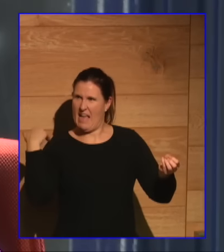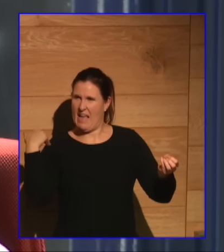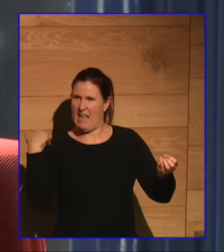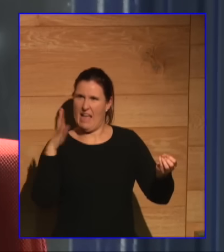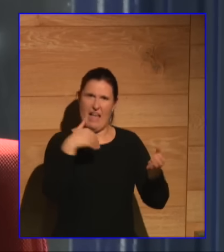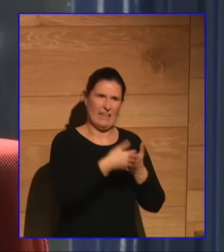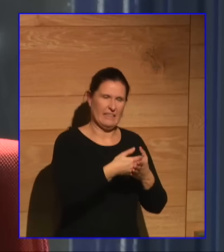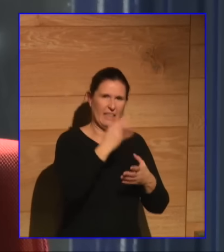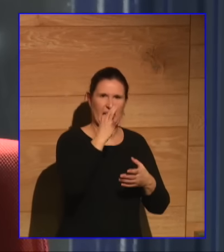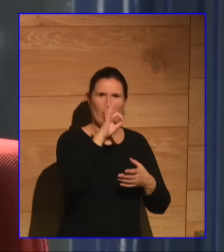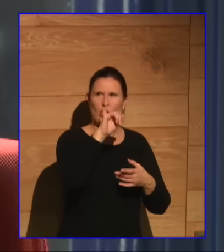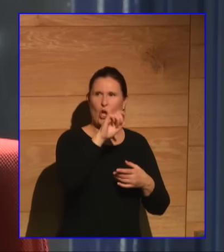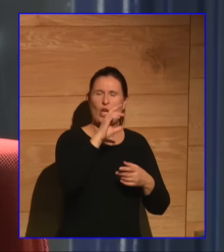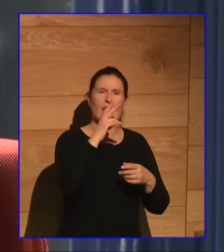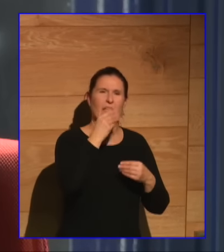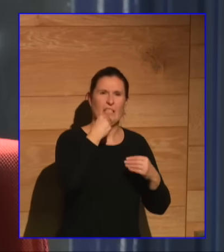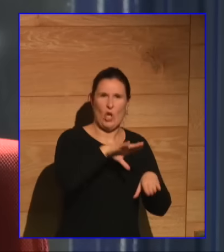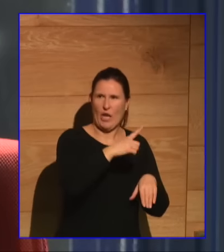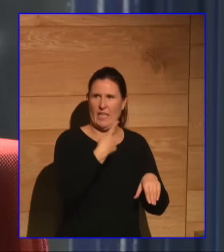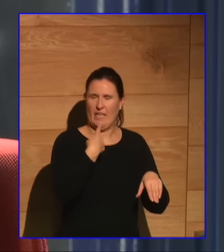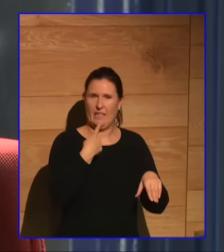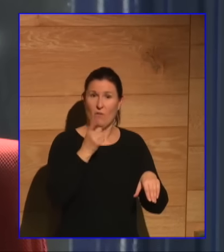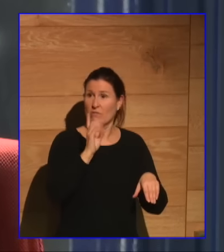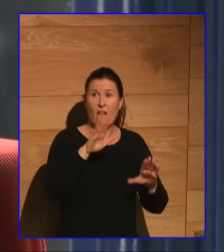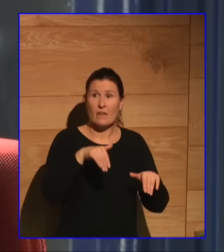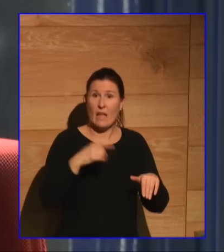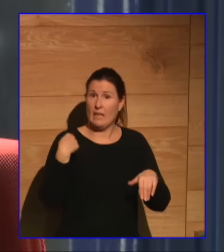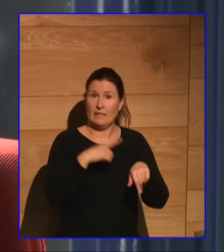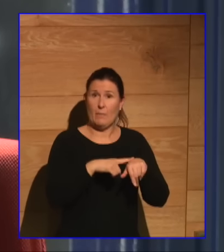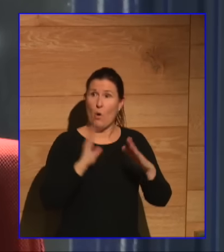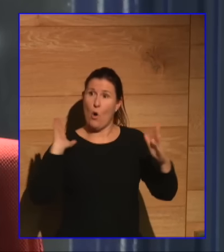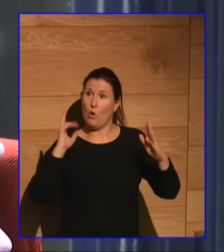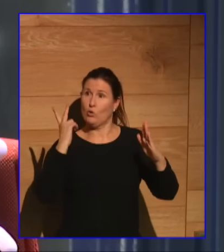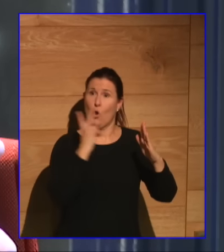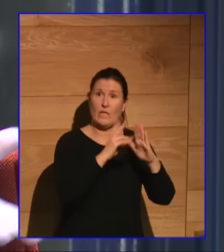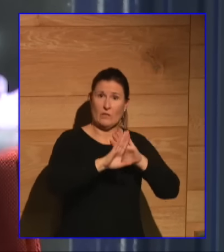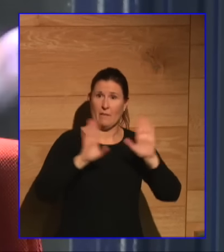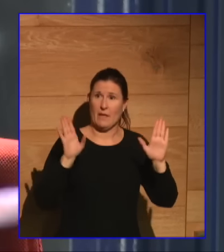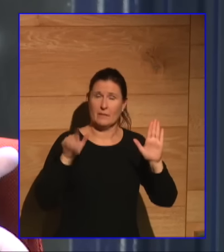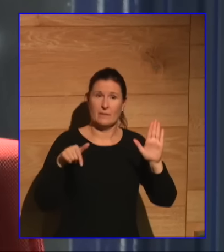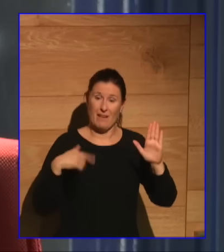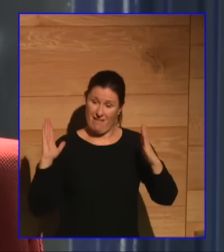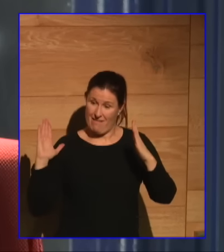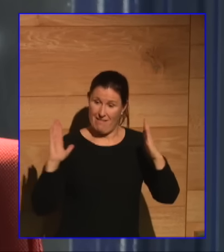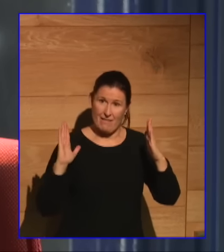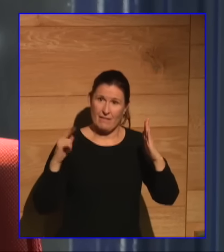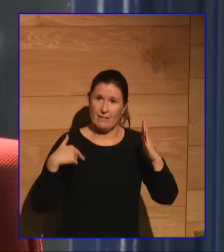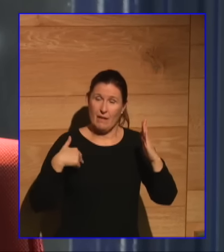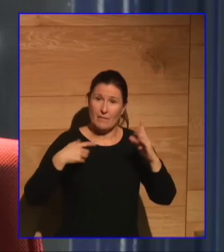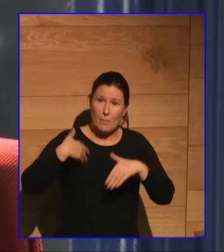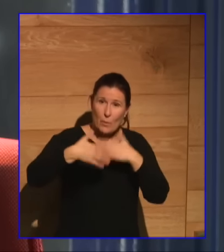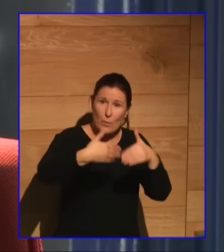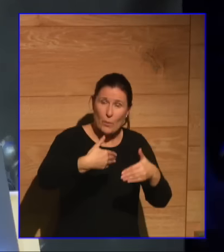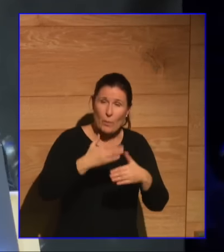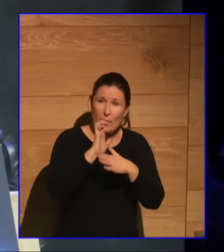Que solo son dos años. De aquí a Toy Story hay un universo en el que nada sería posible si no hubiera sido por esto. Bueno, de hecho es